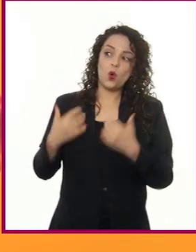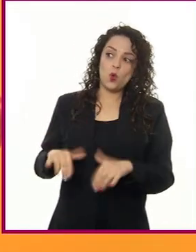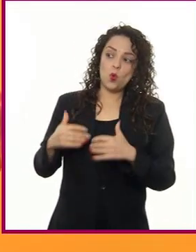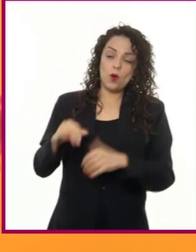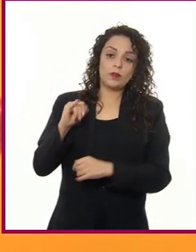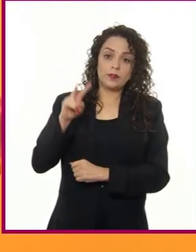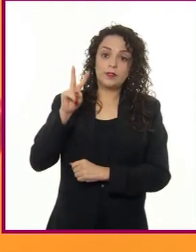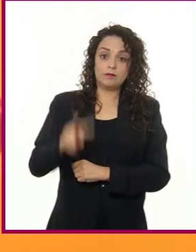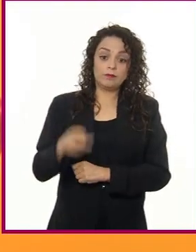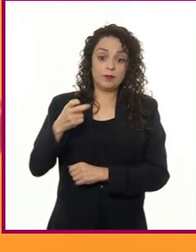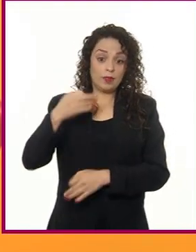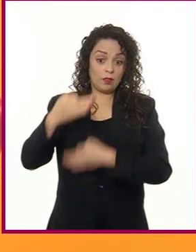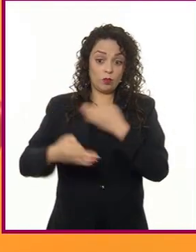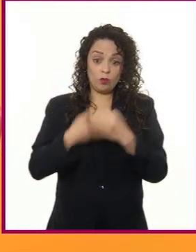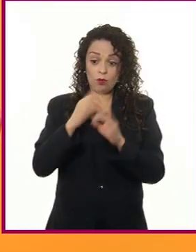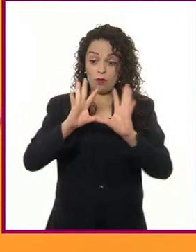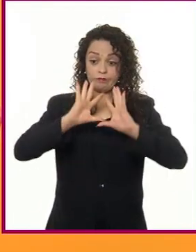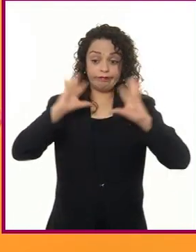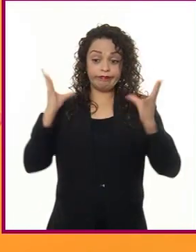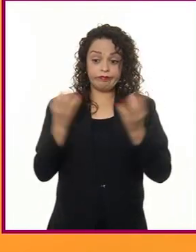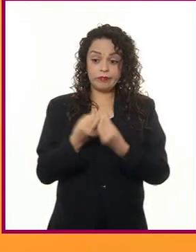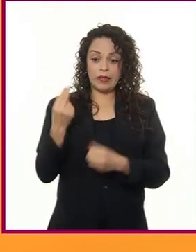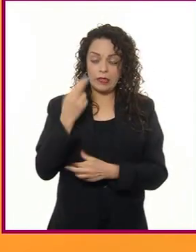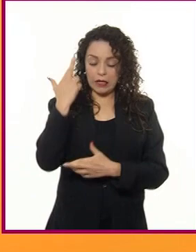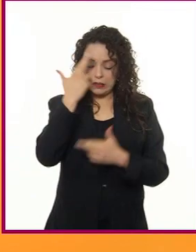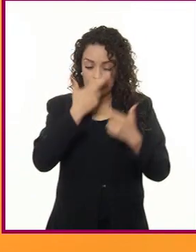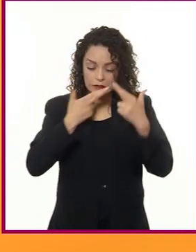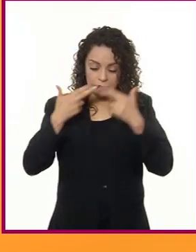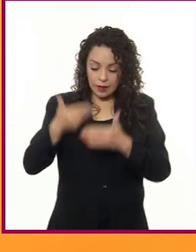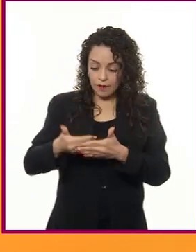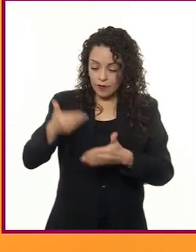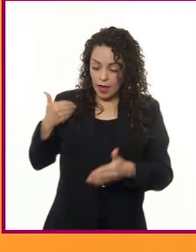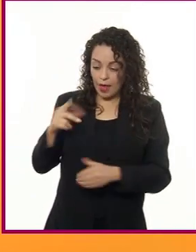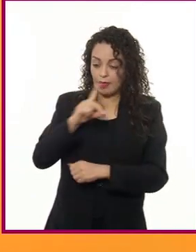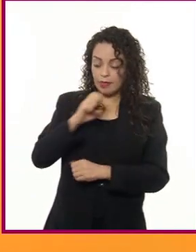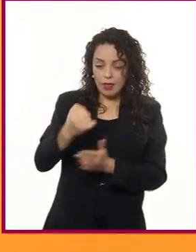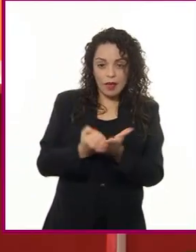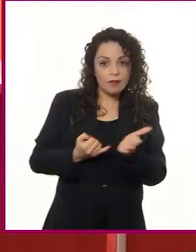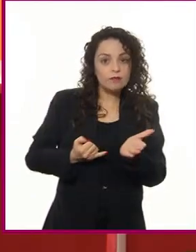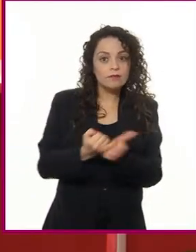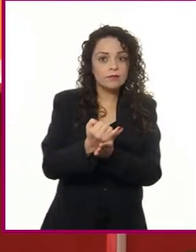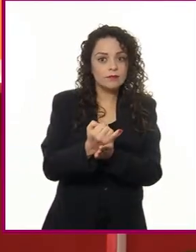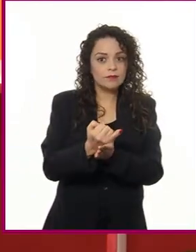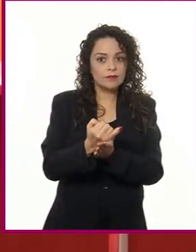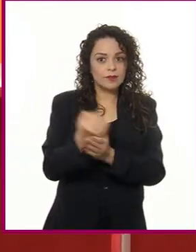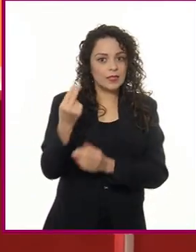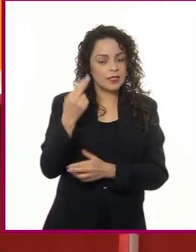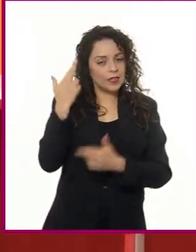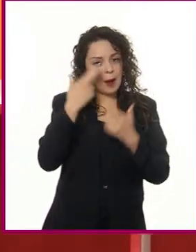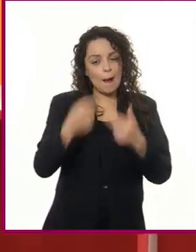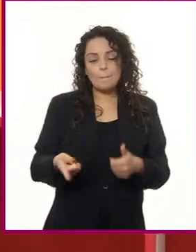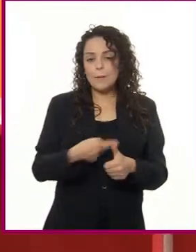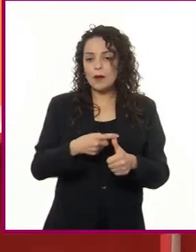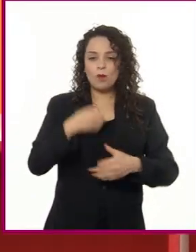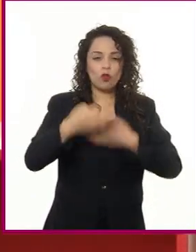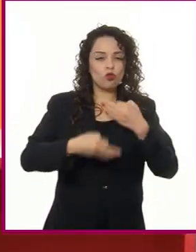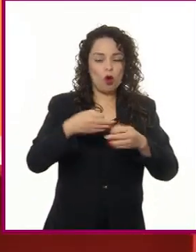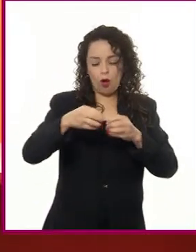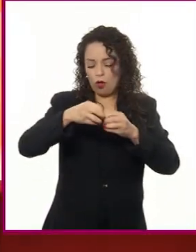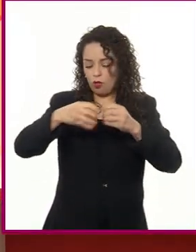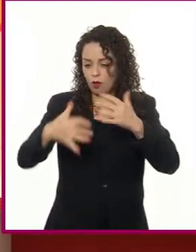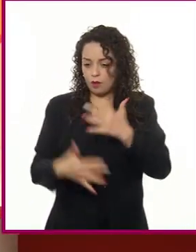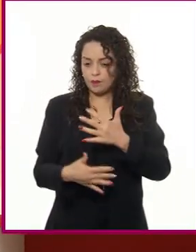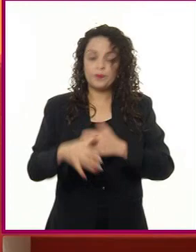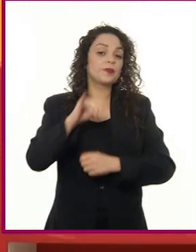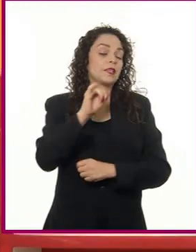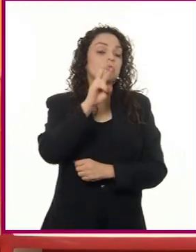sociales. Todo esto se tiene que valorar antes de tomar cualquier decisión. En efecto, maestra Gabriela, y la